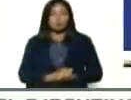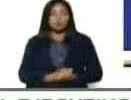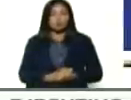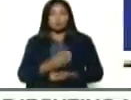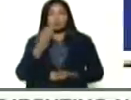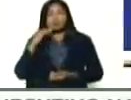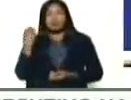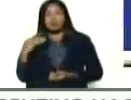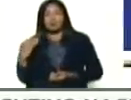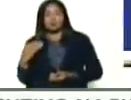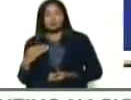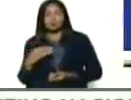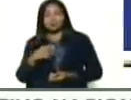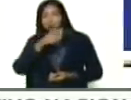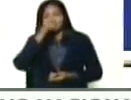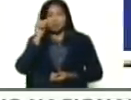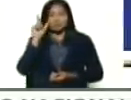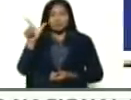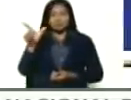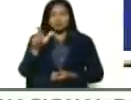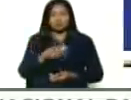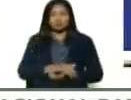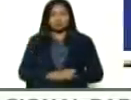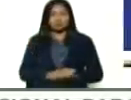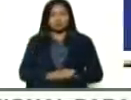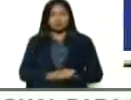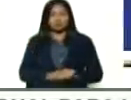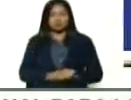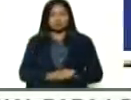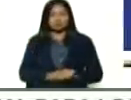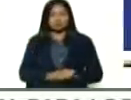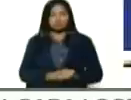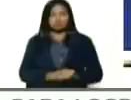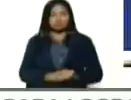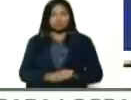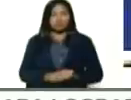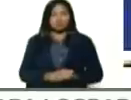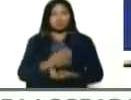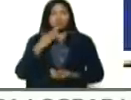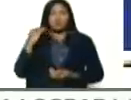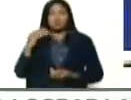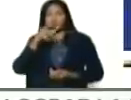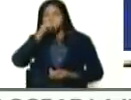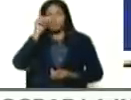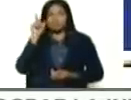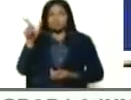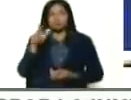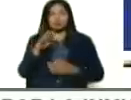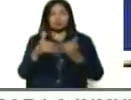juventud del partido socialista unido de venezuela a la jota que suben